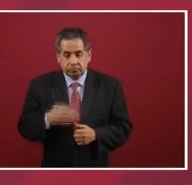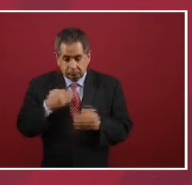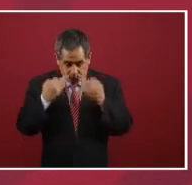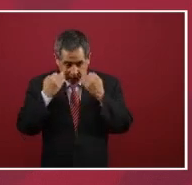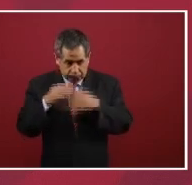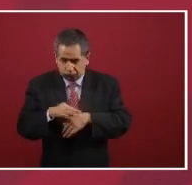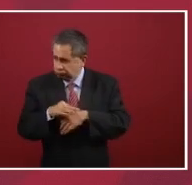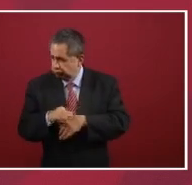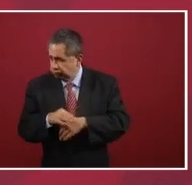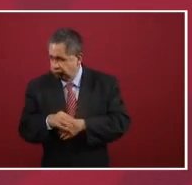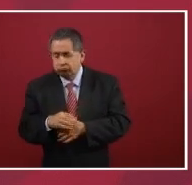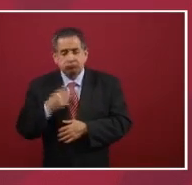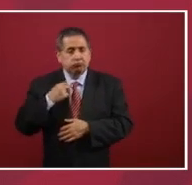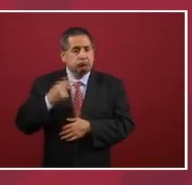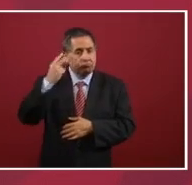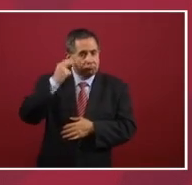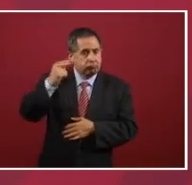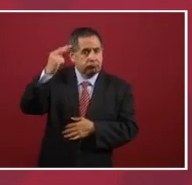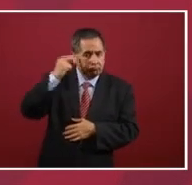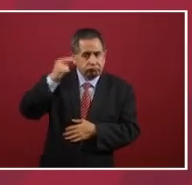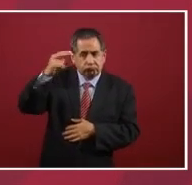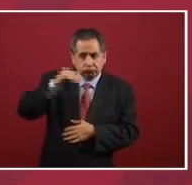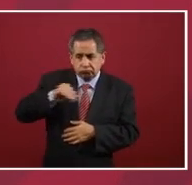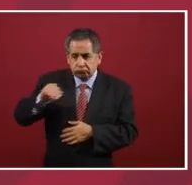constato en mis giras,